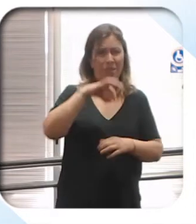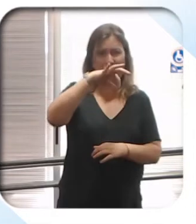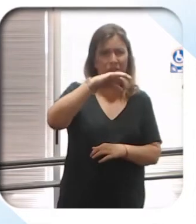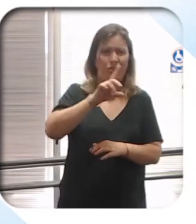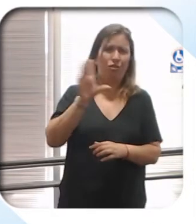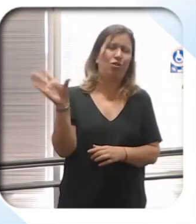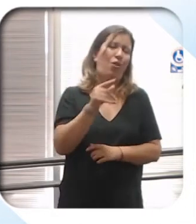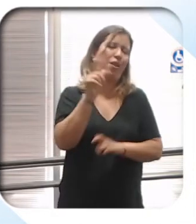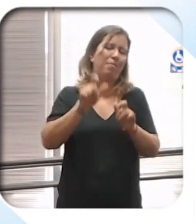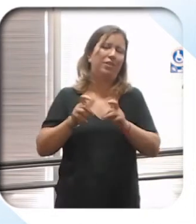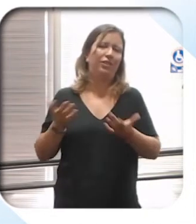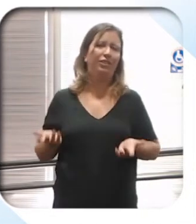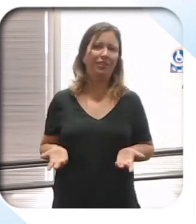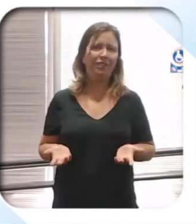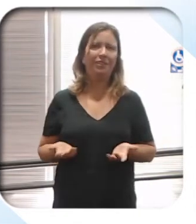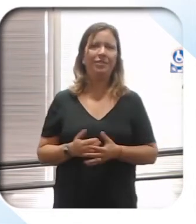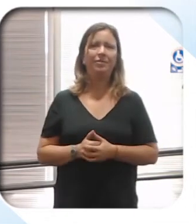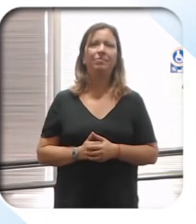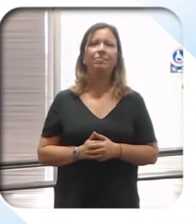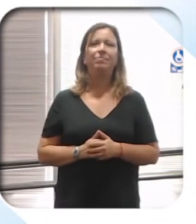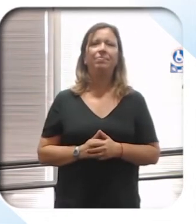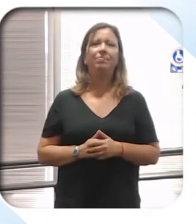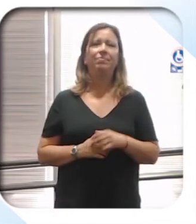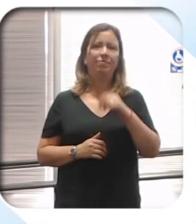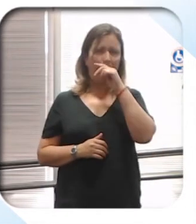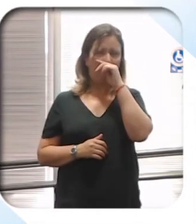¡Caramba! Veamos.